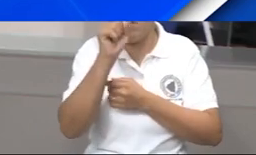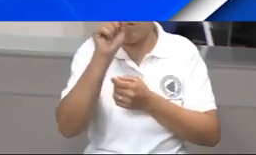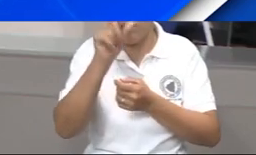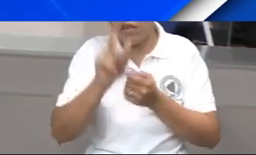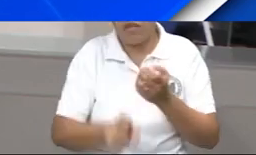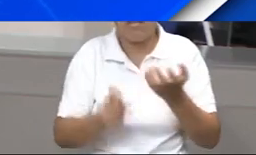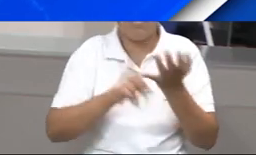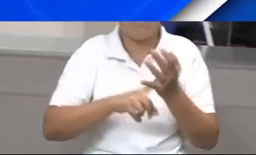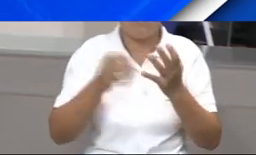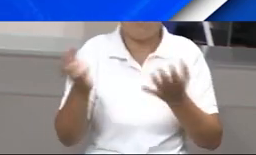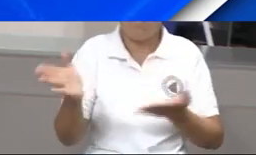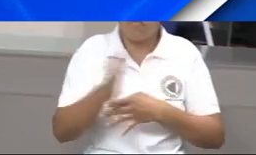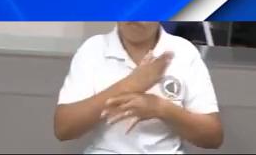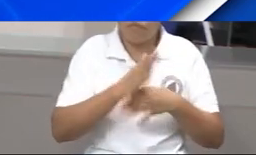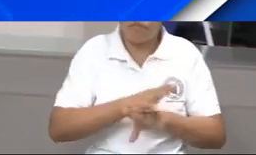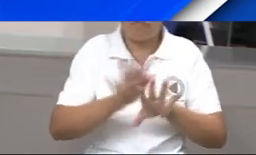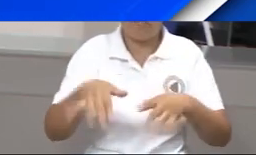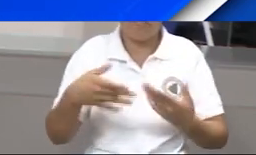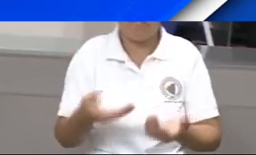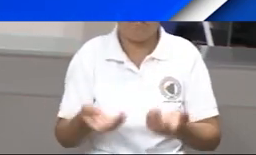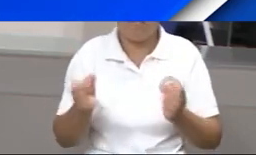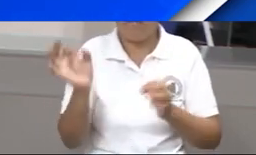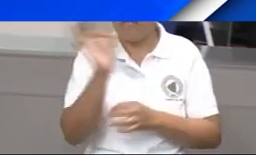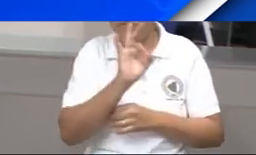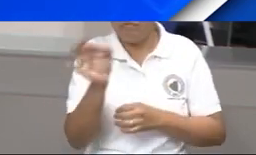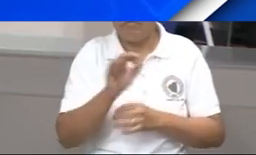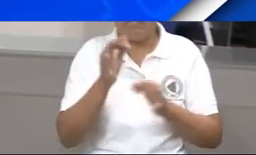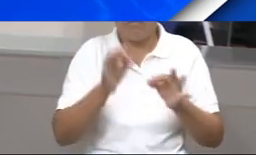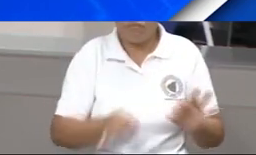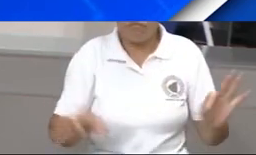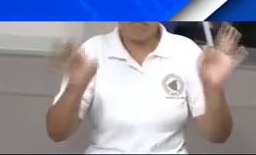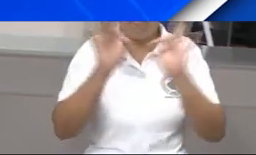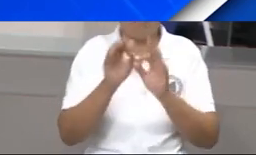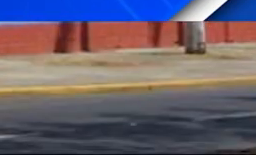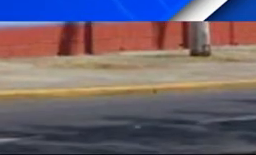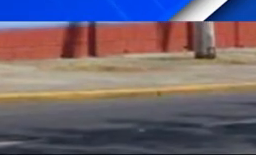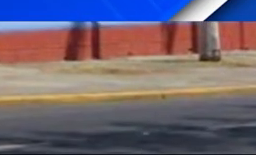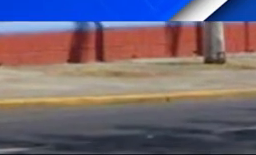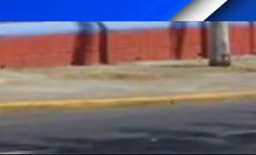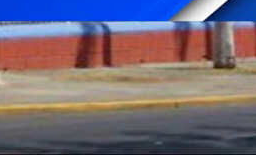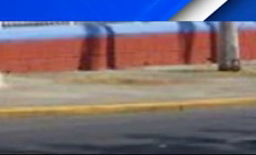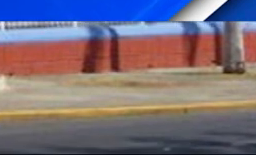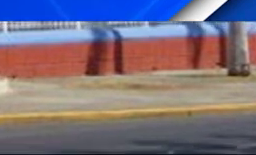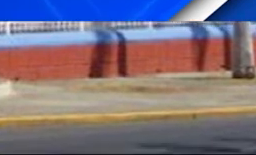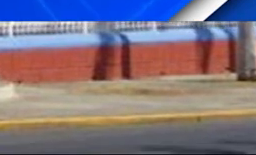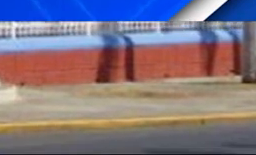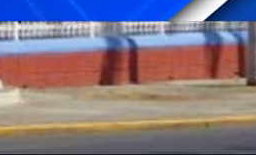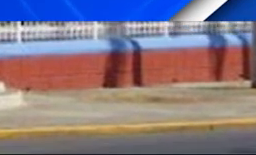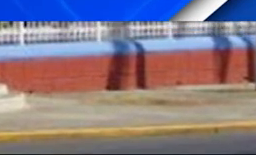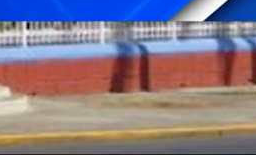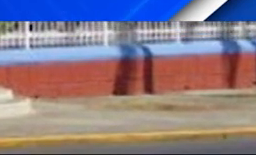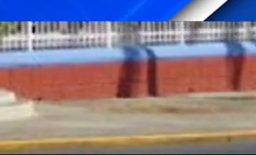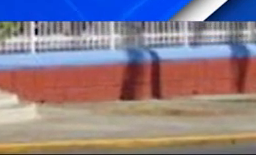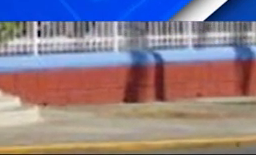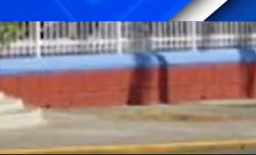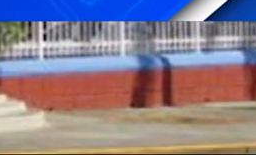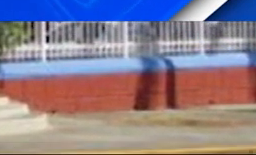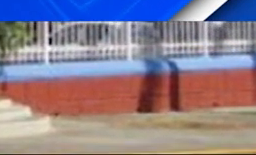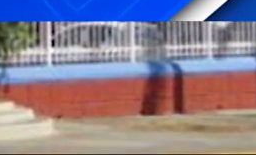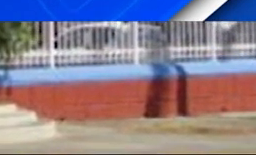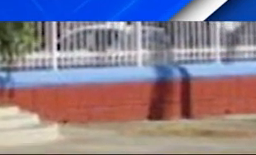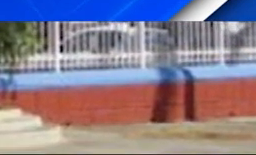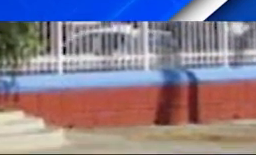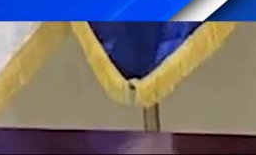forma dinámica y congruente con los asuntos que demanda el avance de la tecnología y los nuevos modelos